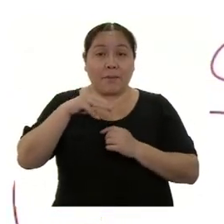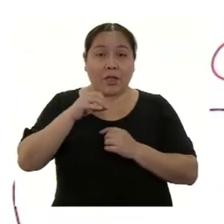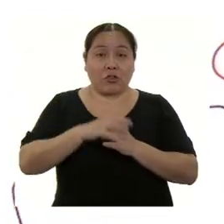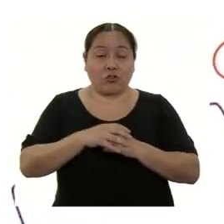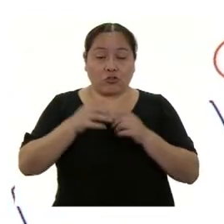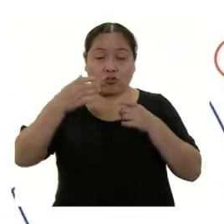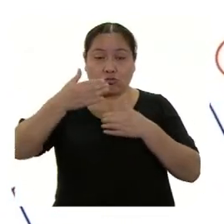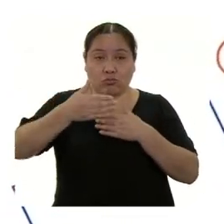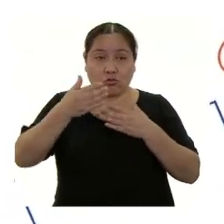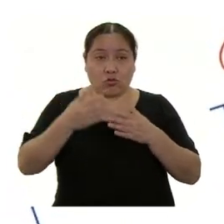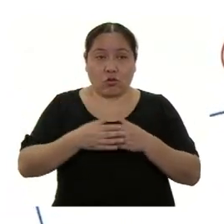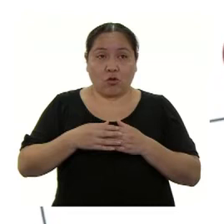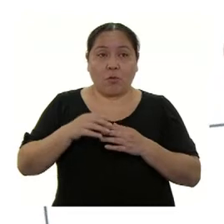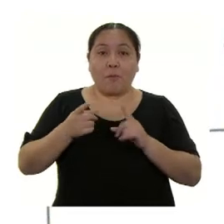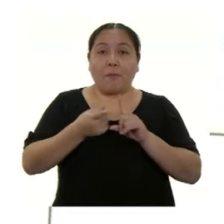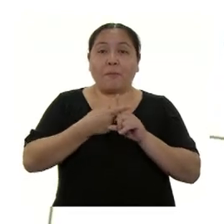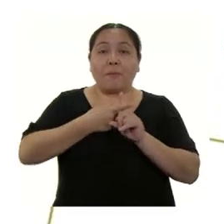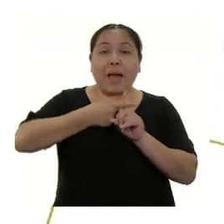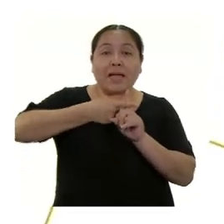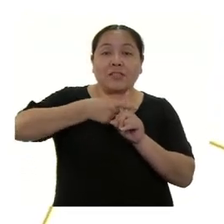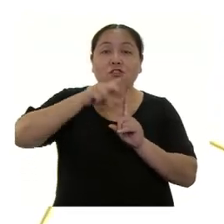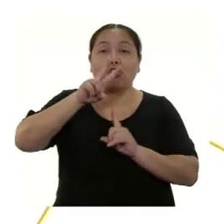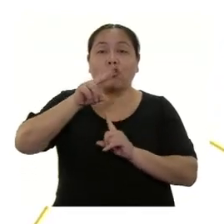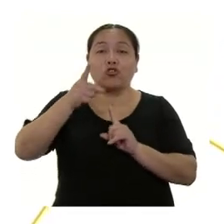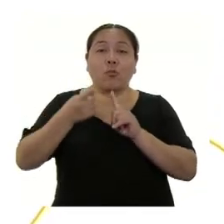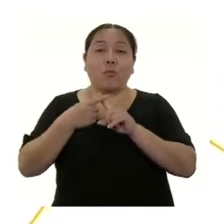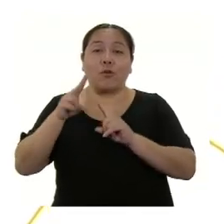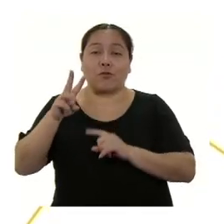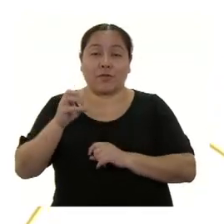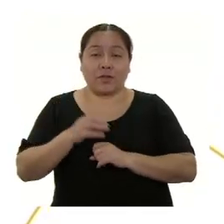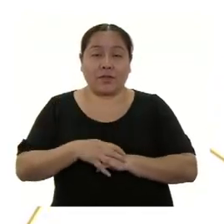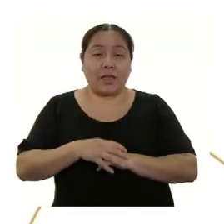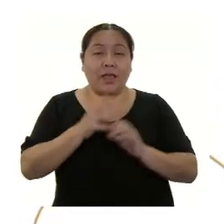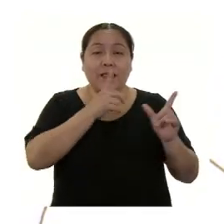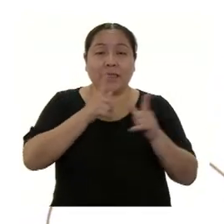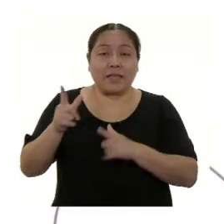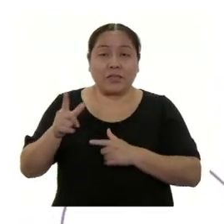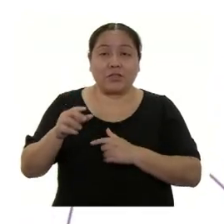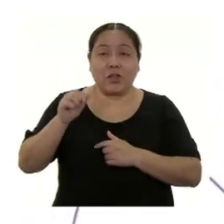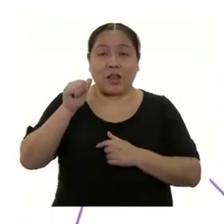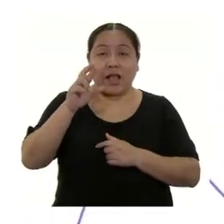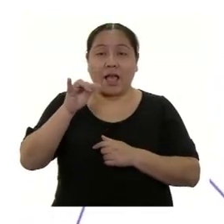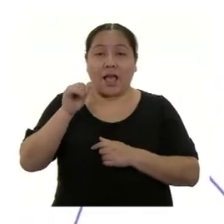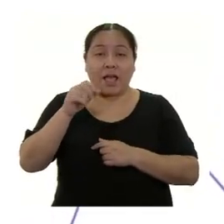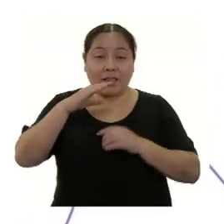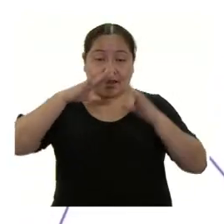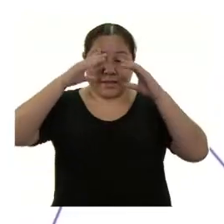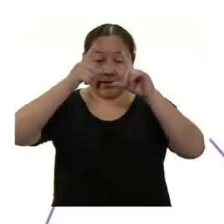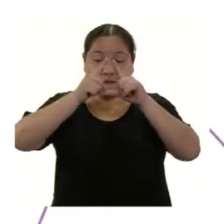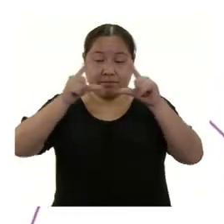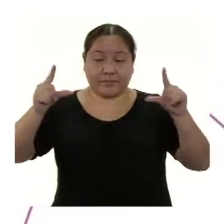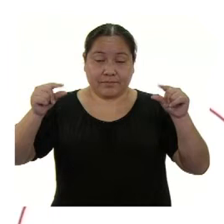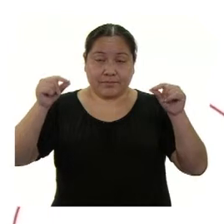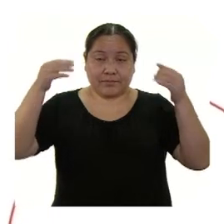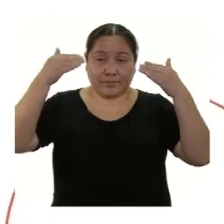cuadrados más 2 por 20. ¡Listo! El área total de la superficie del techo o del prisma